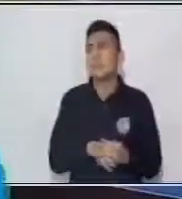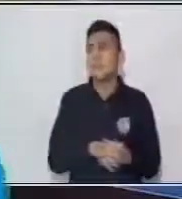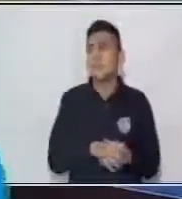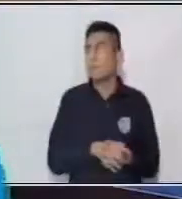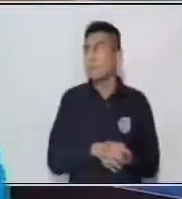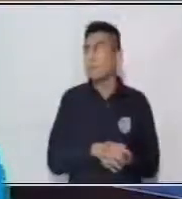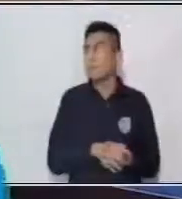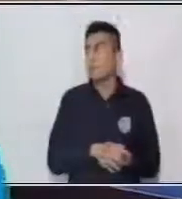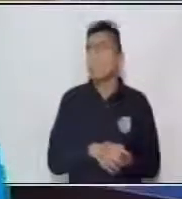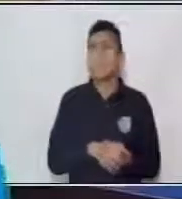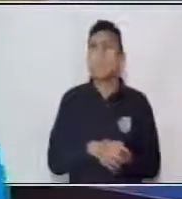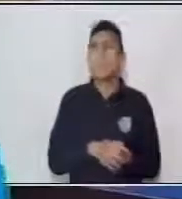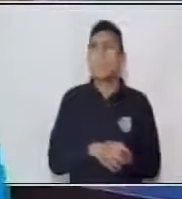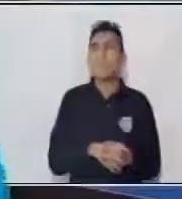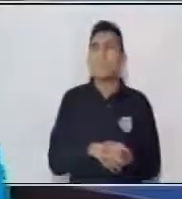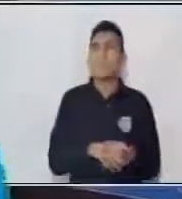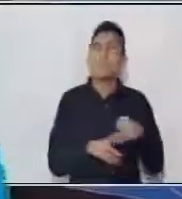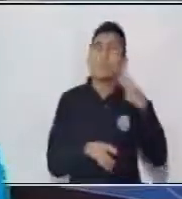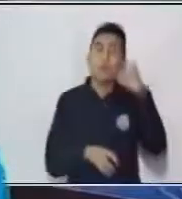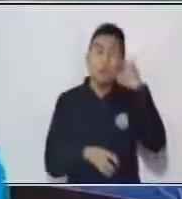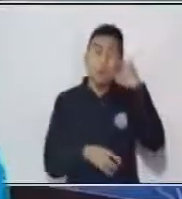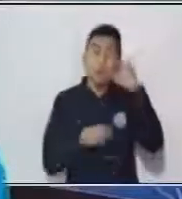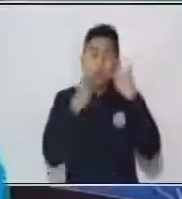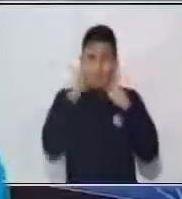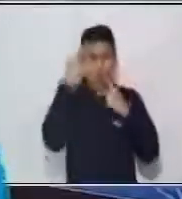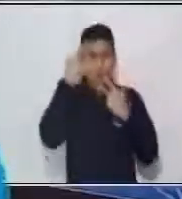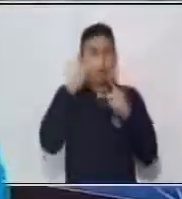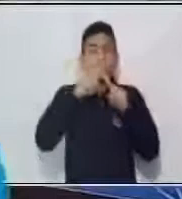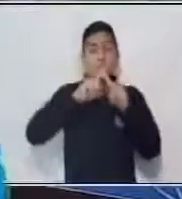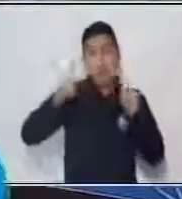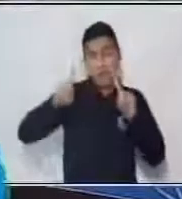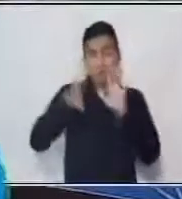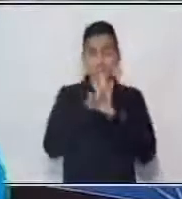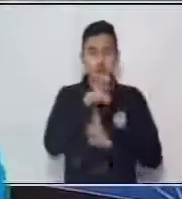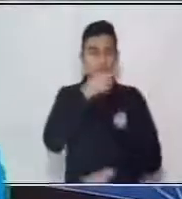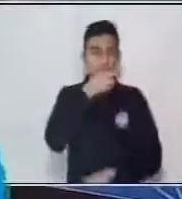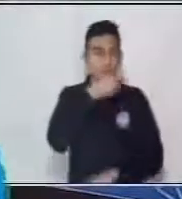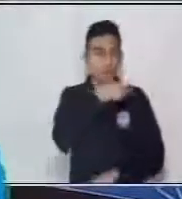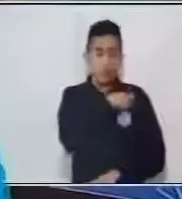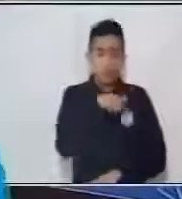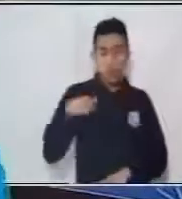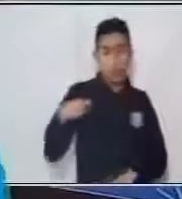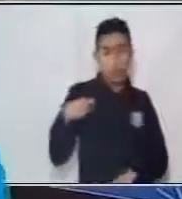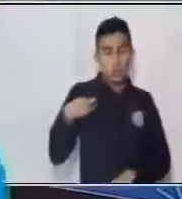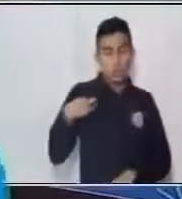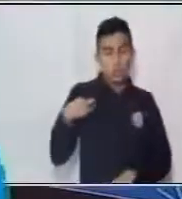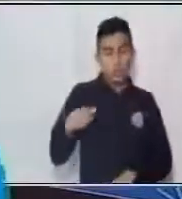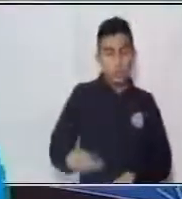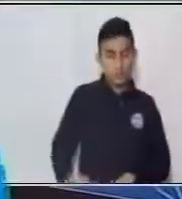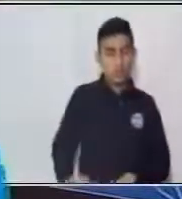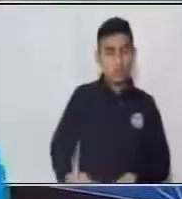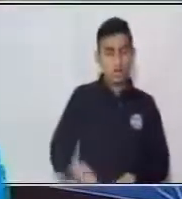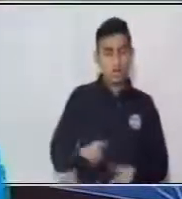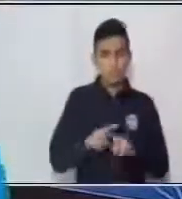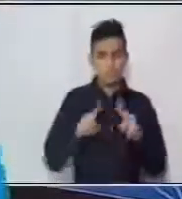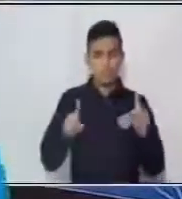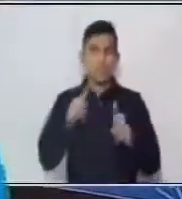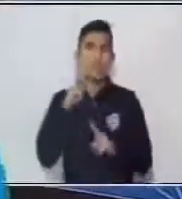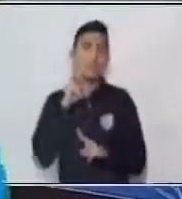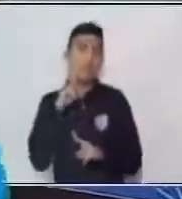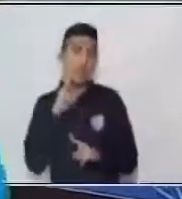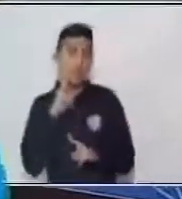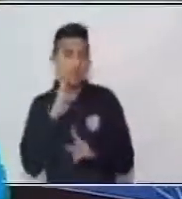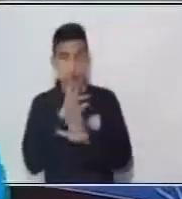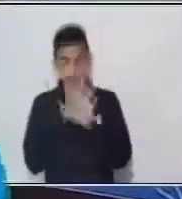pierdas en el hecho de que es diferente decir pronombres, que va incluido con los verbos. Luego de